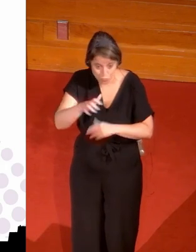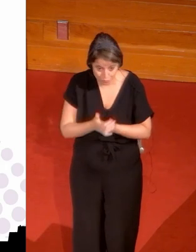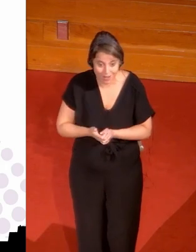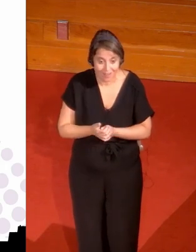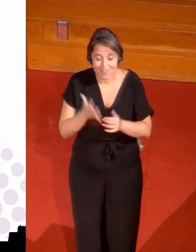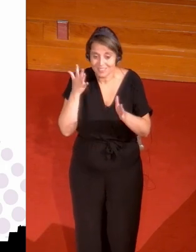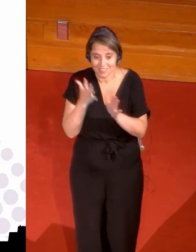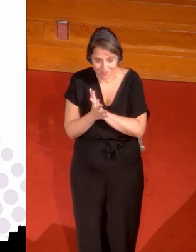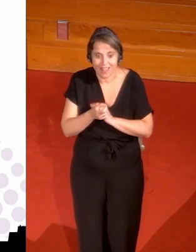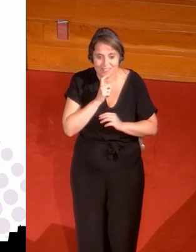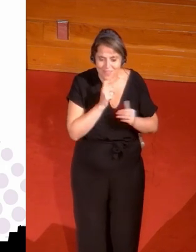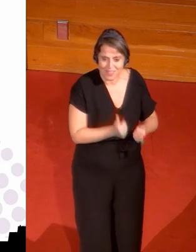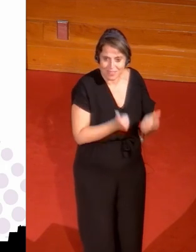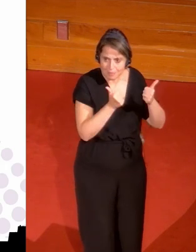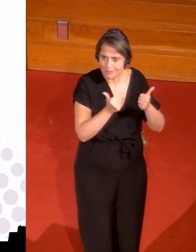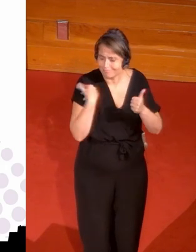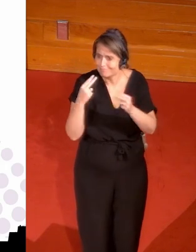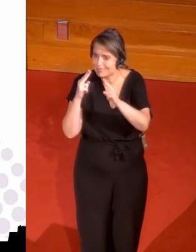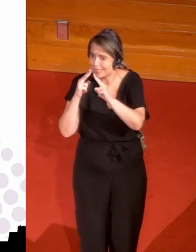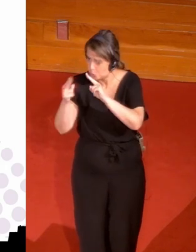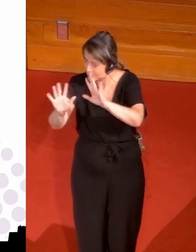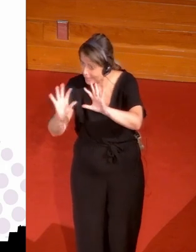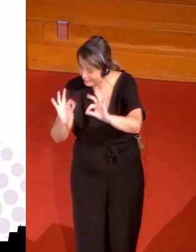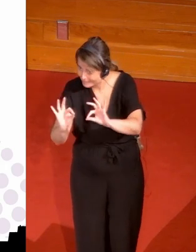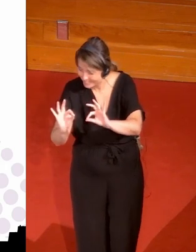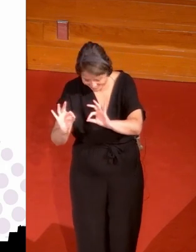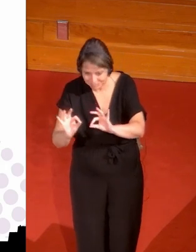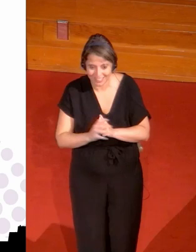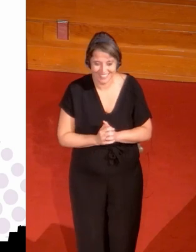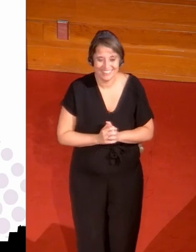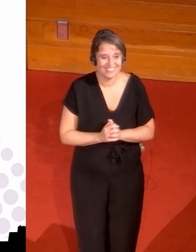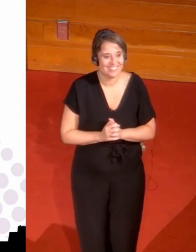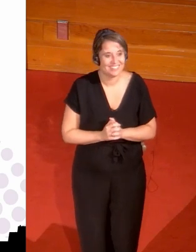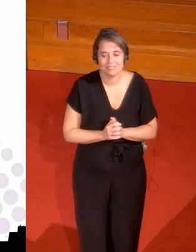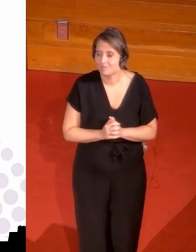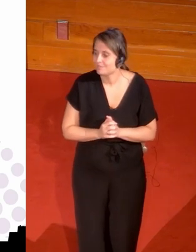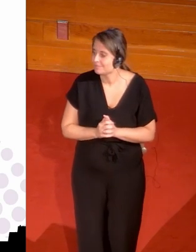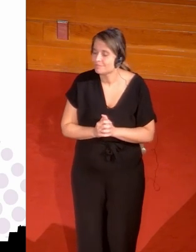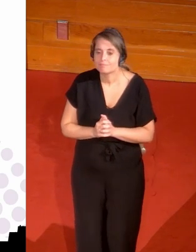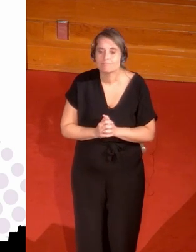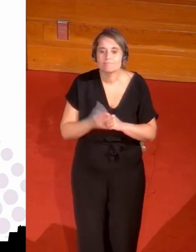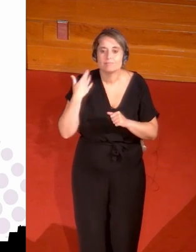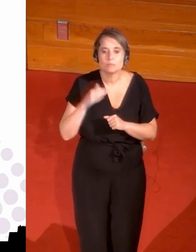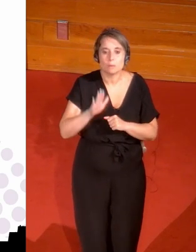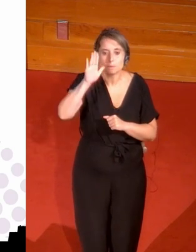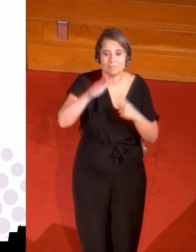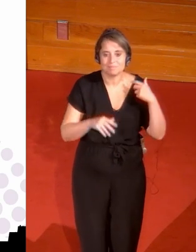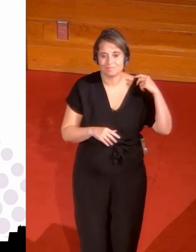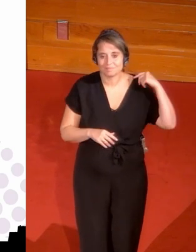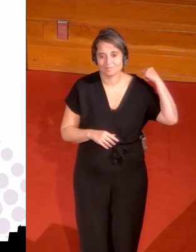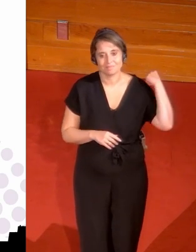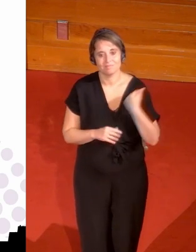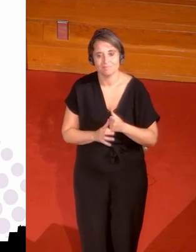es mucho más complicado creo que te he respondido no a ver en la misma fila hay otra palabra